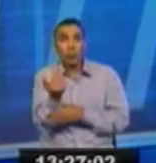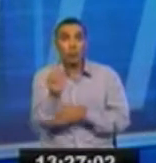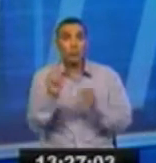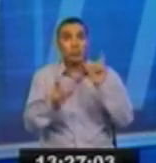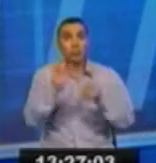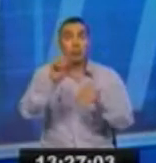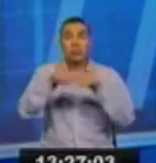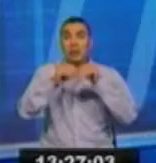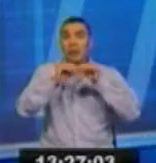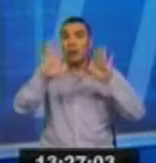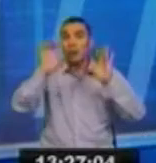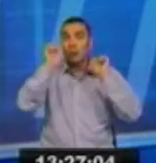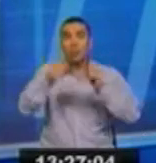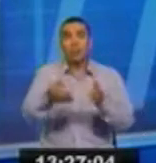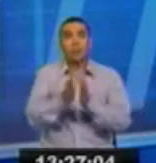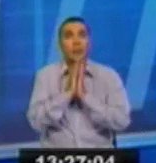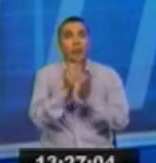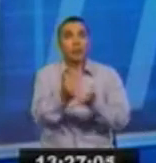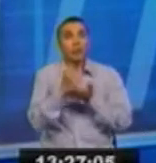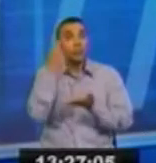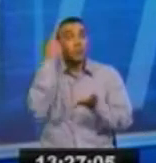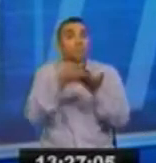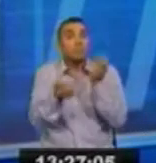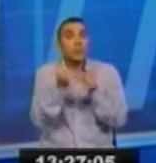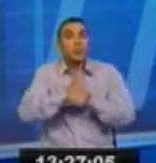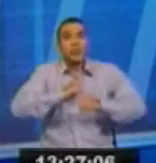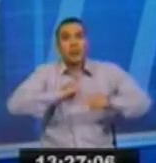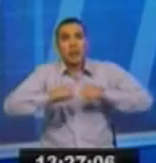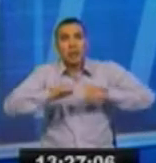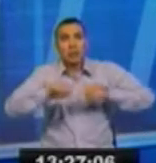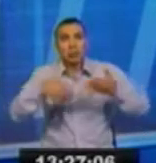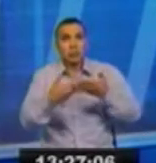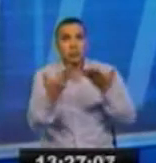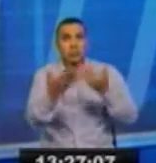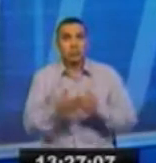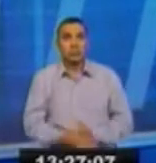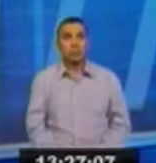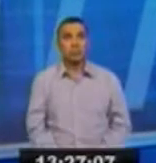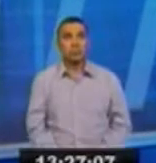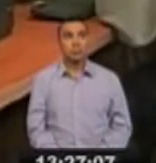en general pueden pedir ayuda para realizar sus trámites.